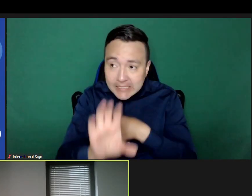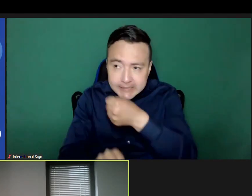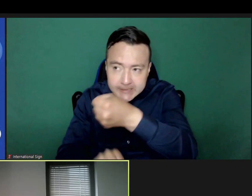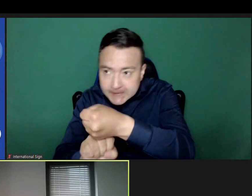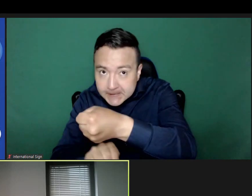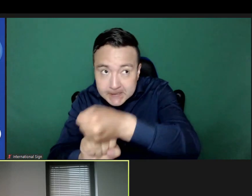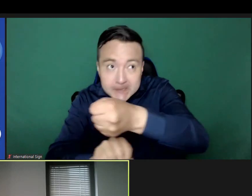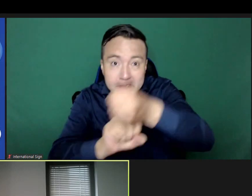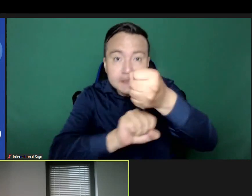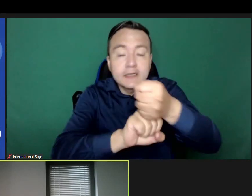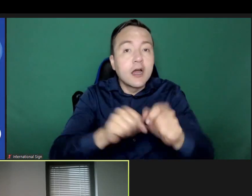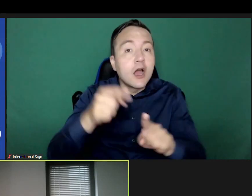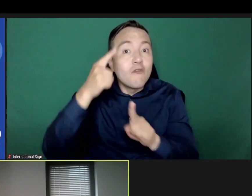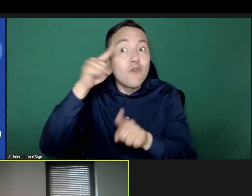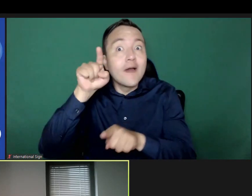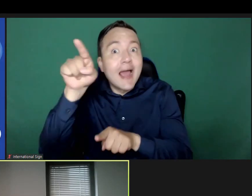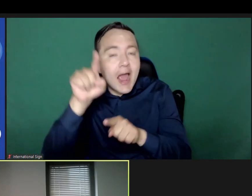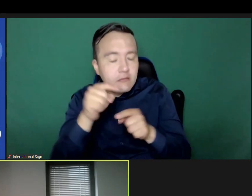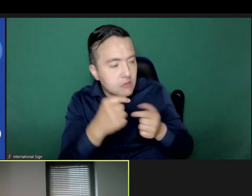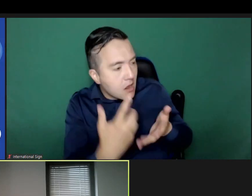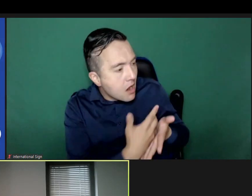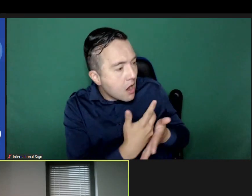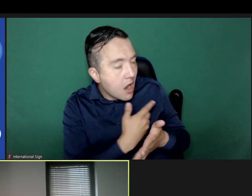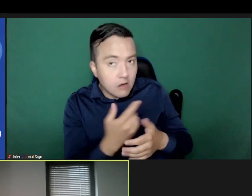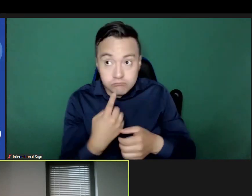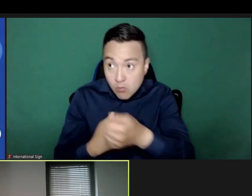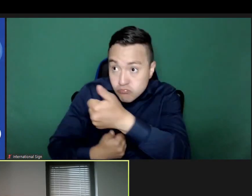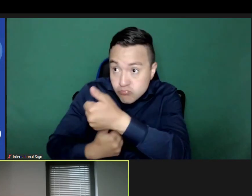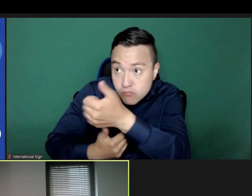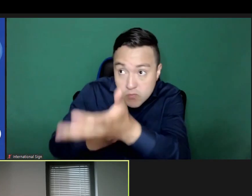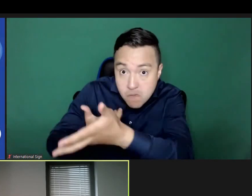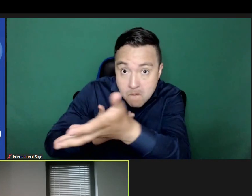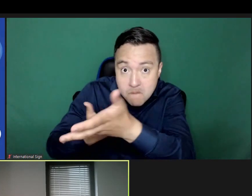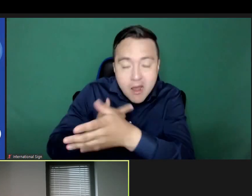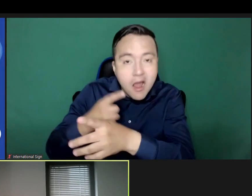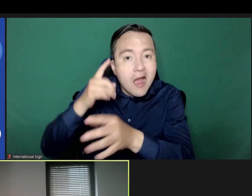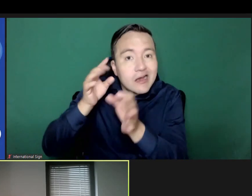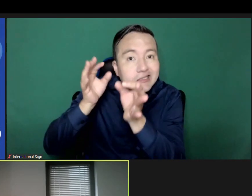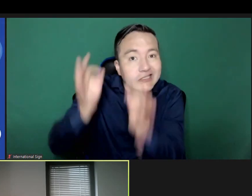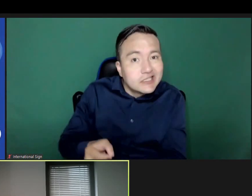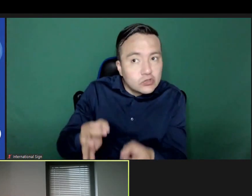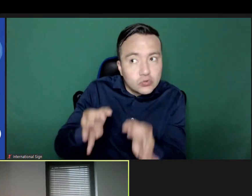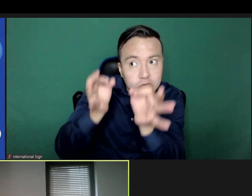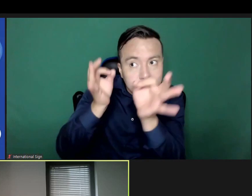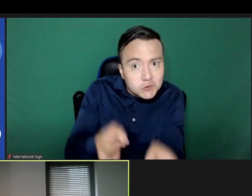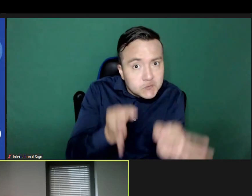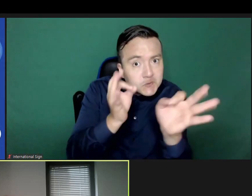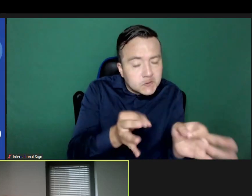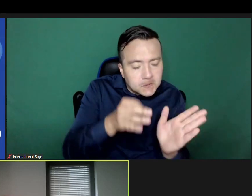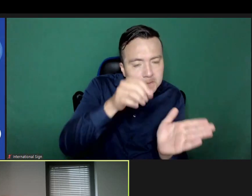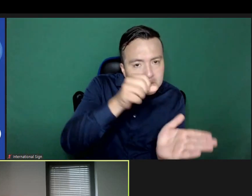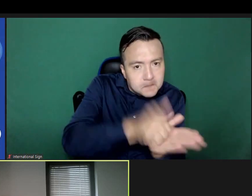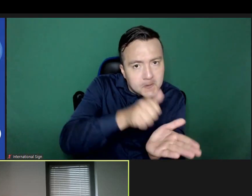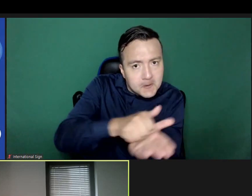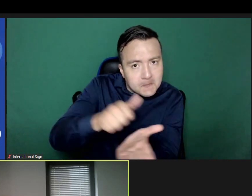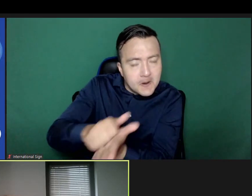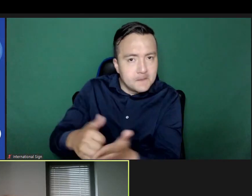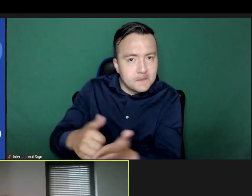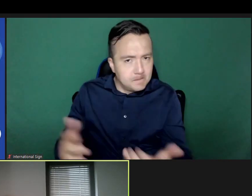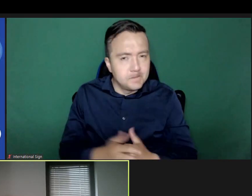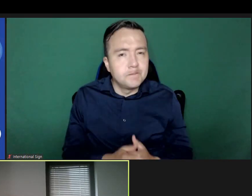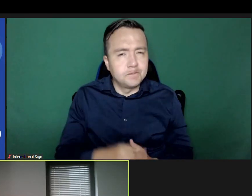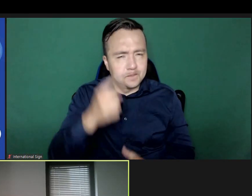ejemplo, experiencias muy recientes en Centroamérica, donde aún en el medio de la pandemia, un país como Honduras